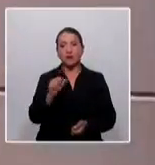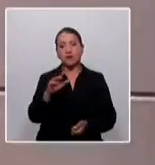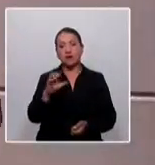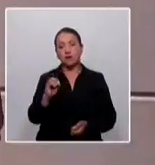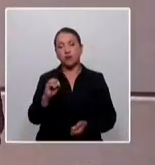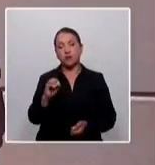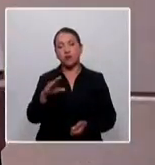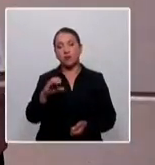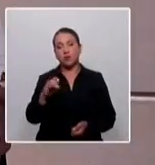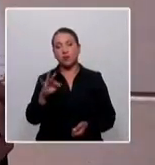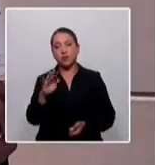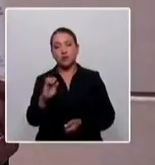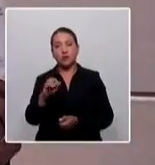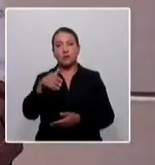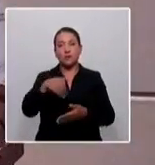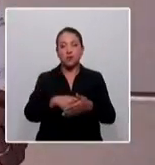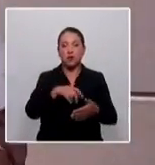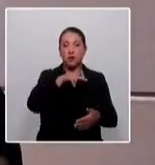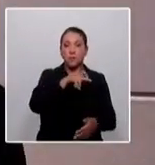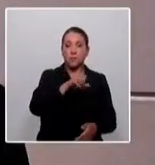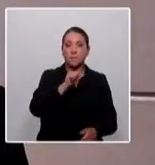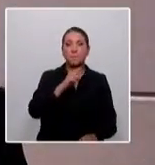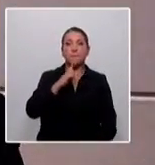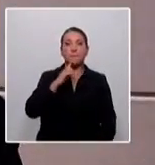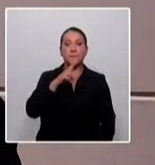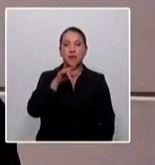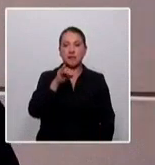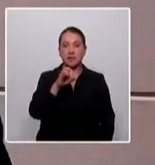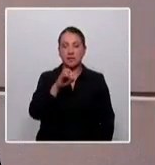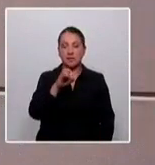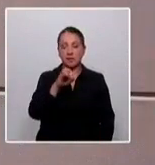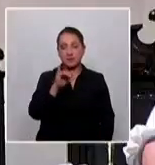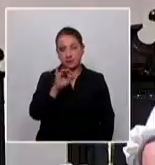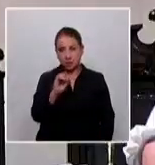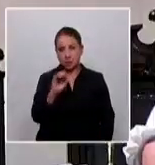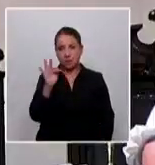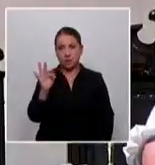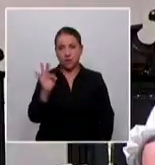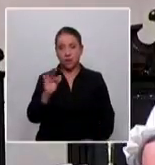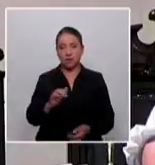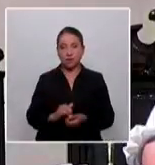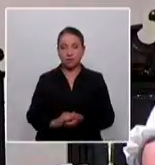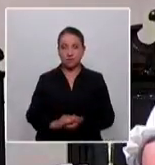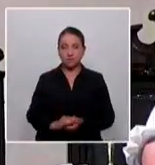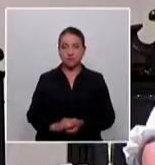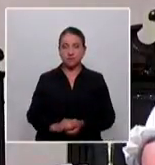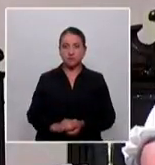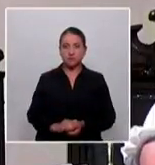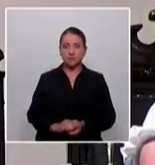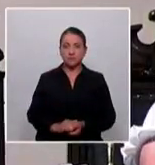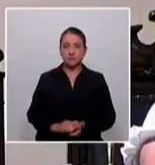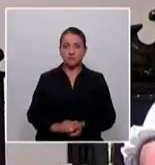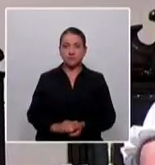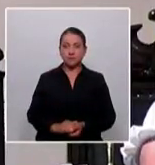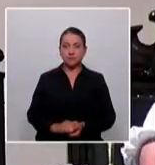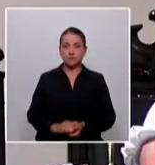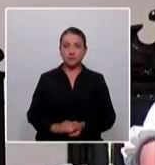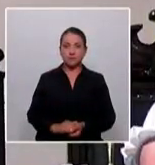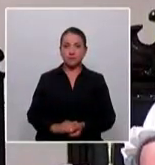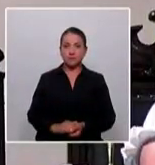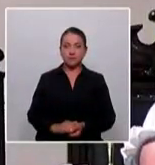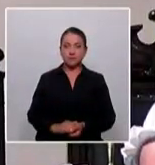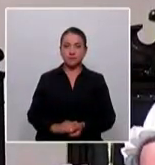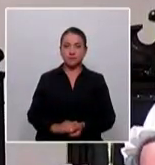con el expediente de que hay un límite, ¿no? Hasta las 23:55 está convocado el pleno y por lo tanto, ¿no?, uno podía prever